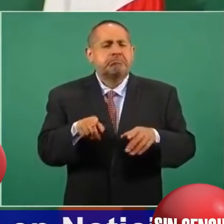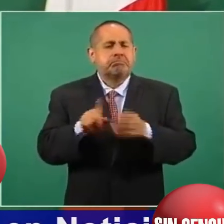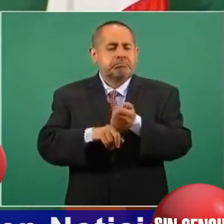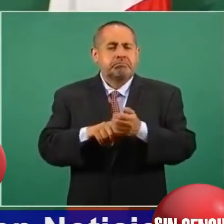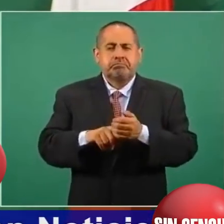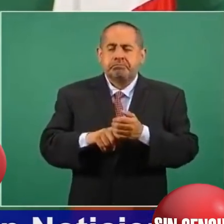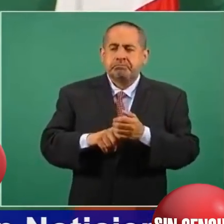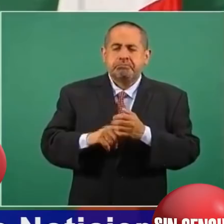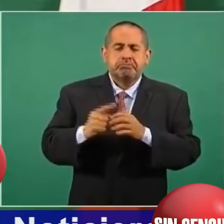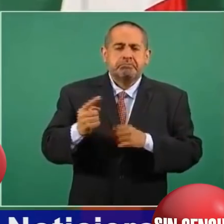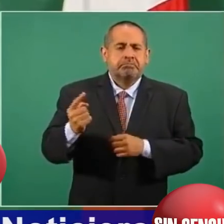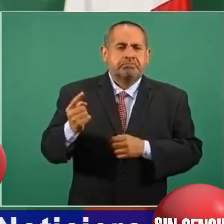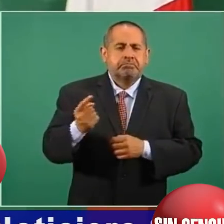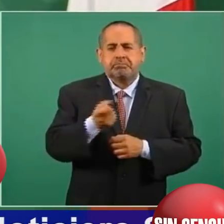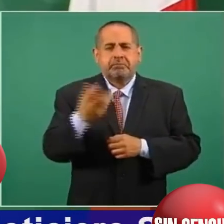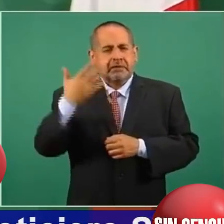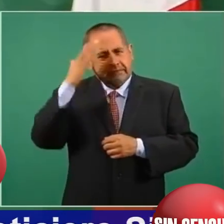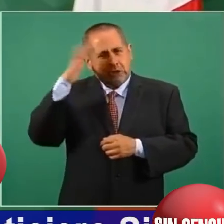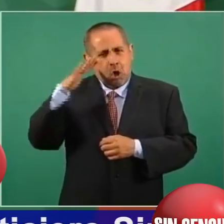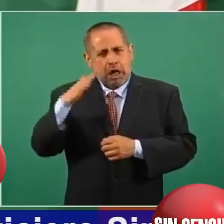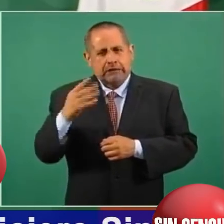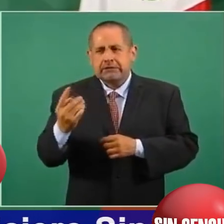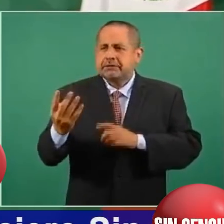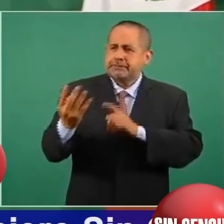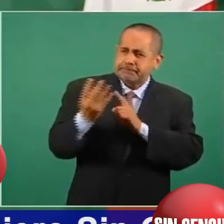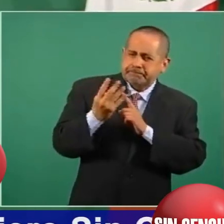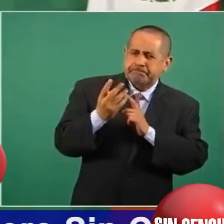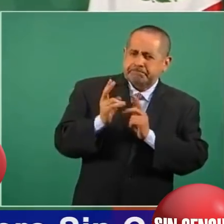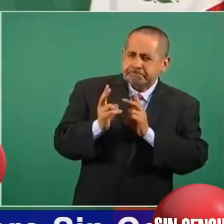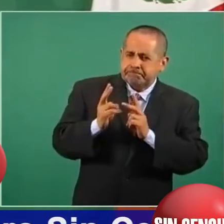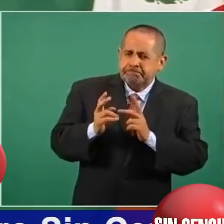unas señoras